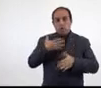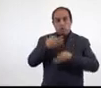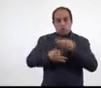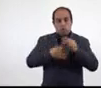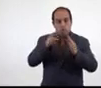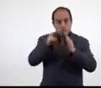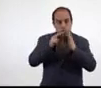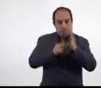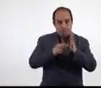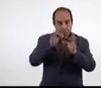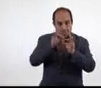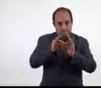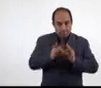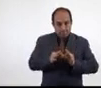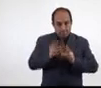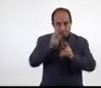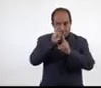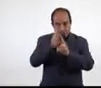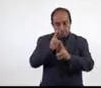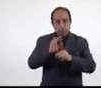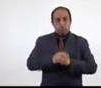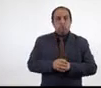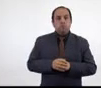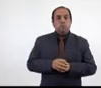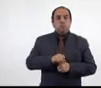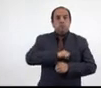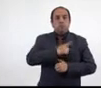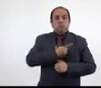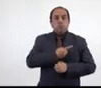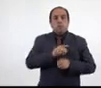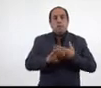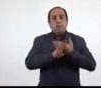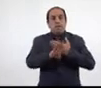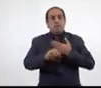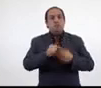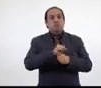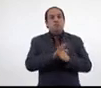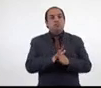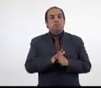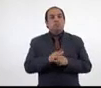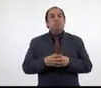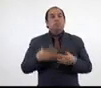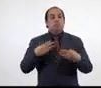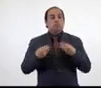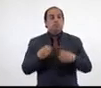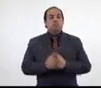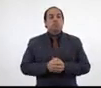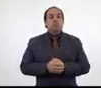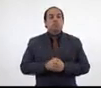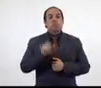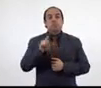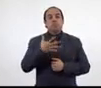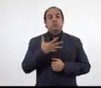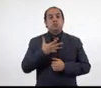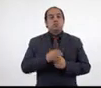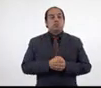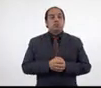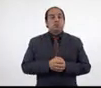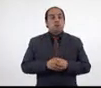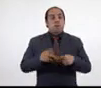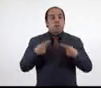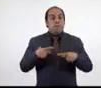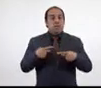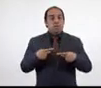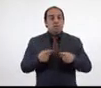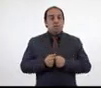materia sanitaria derivado del virus SARS-CoV-19. Se trata también de personal capacitado